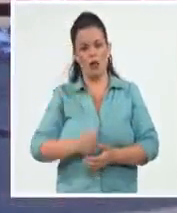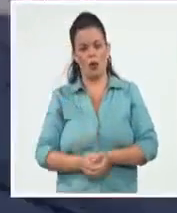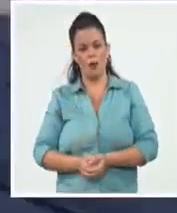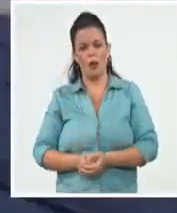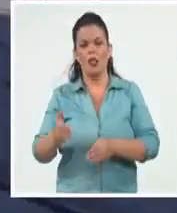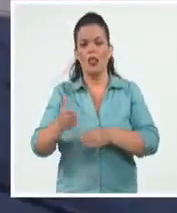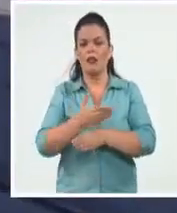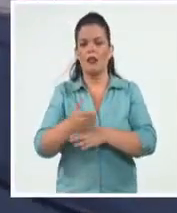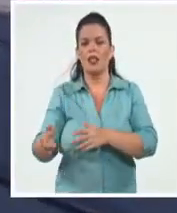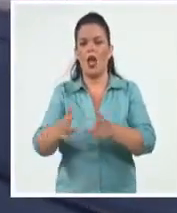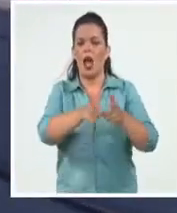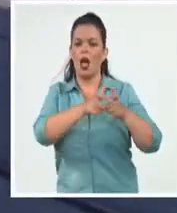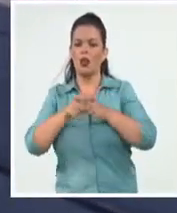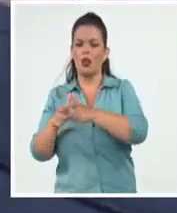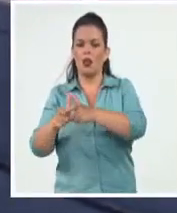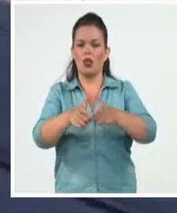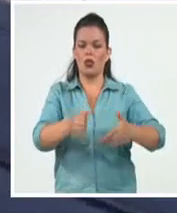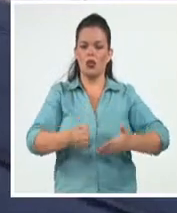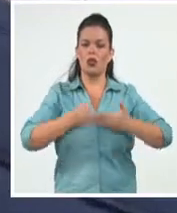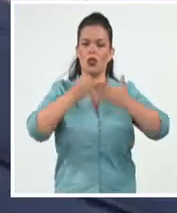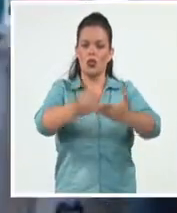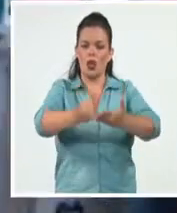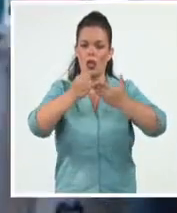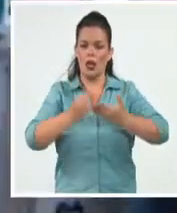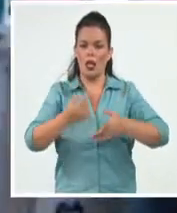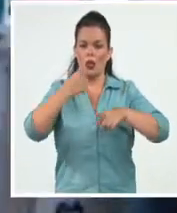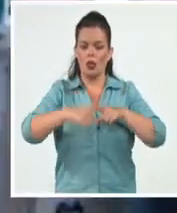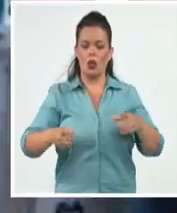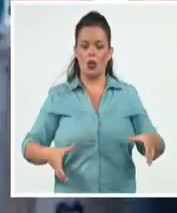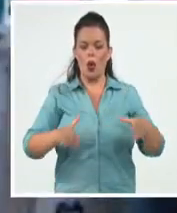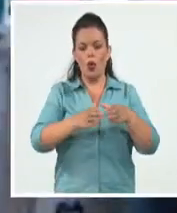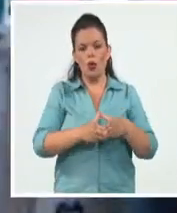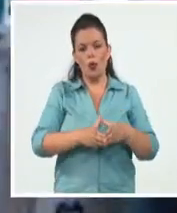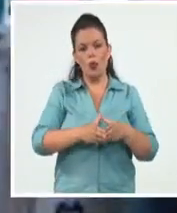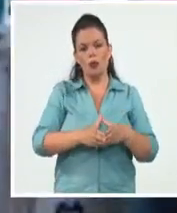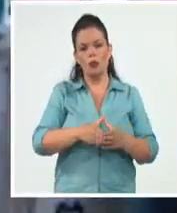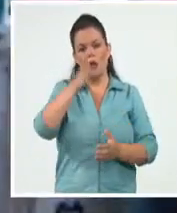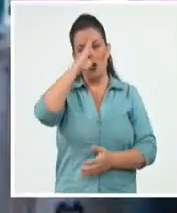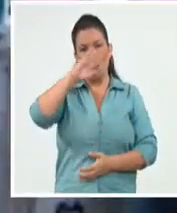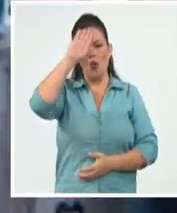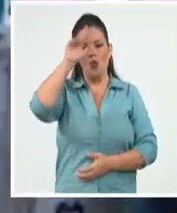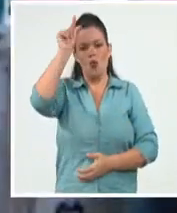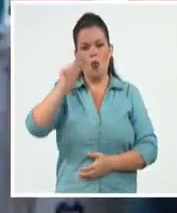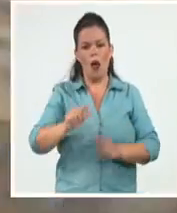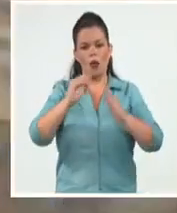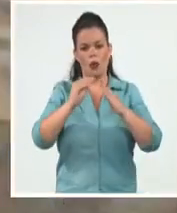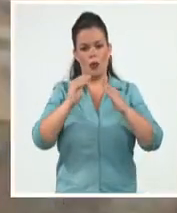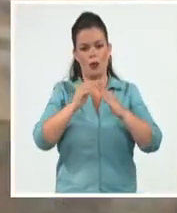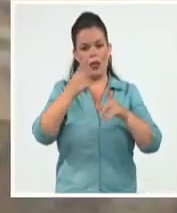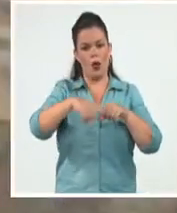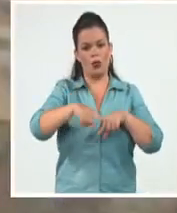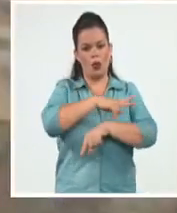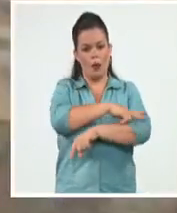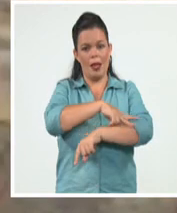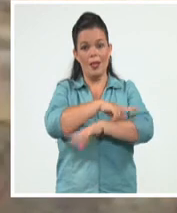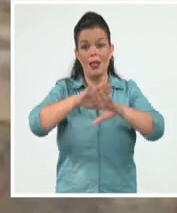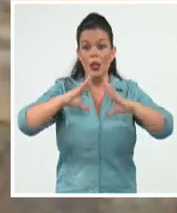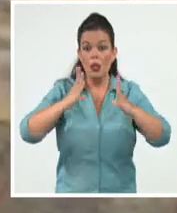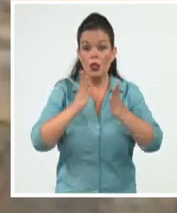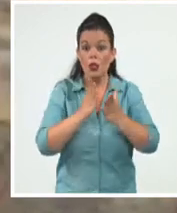de solidaridad y de cubanos residentes en el exterior. Todas son complementos de los esfuerzos del Estado